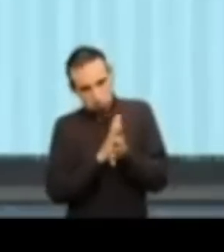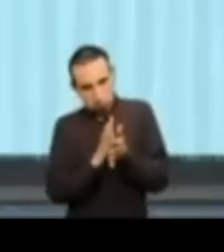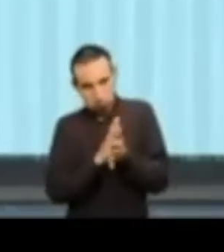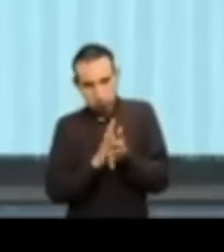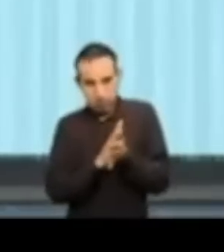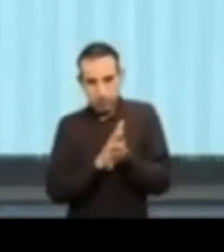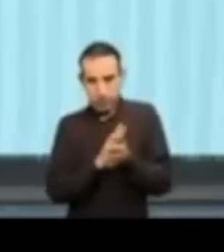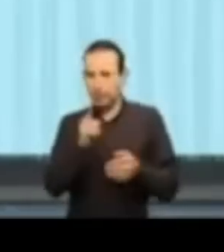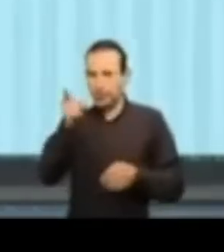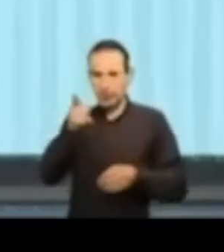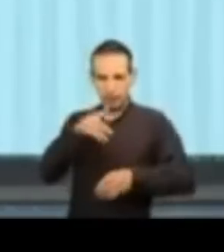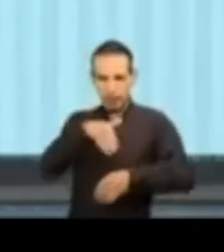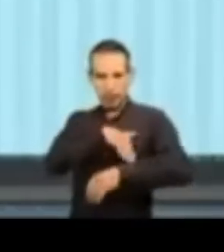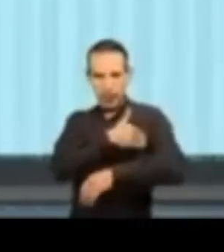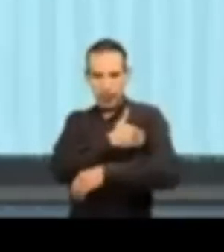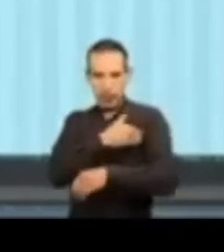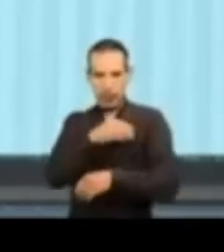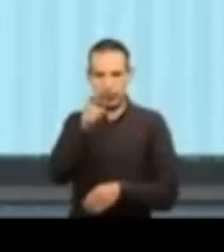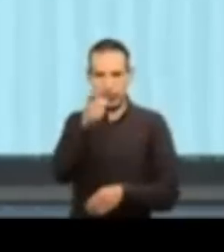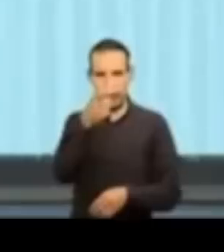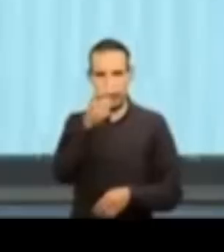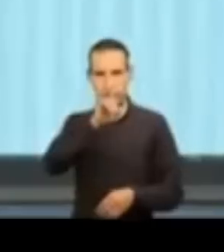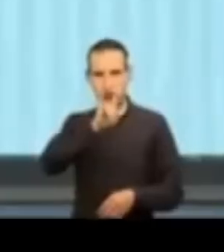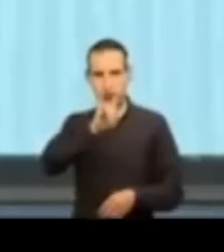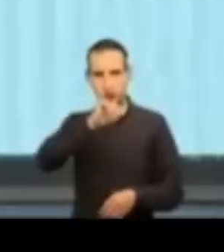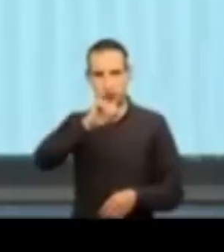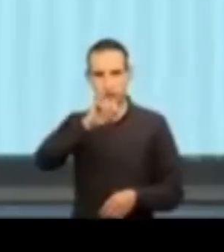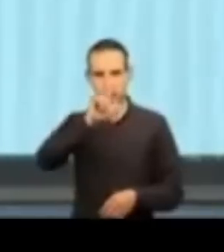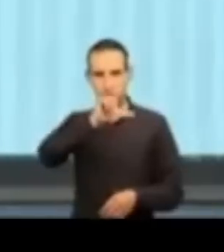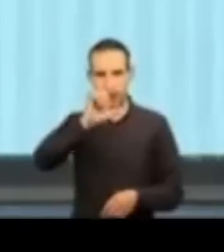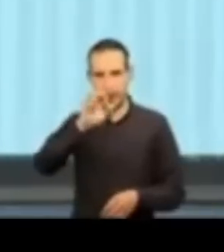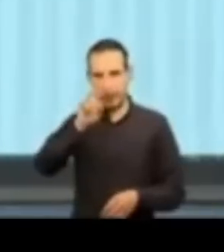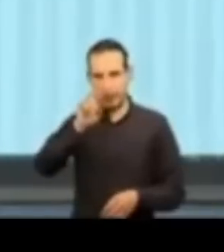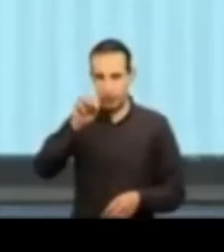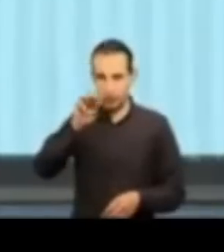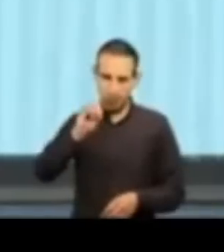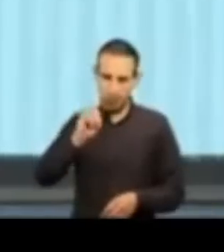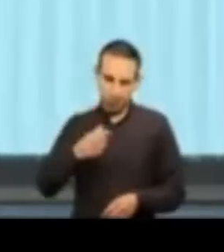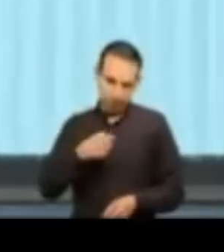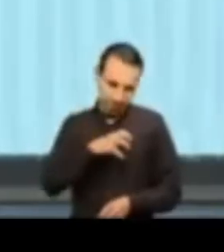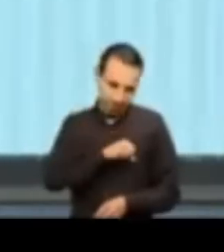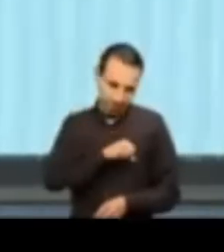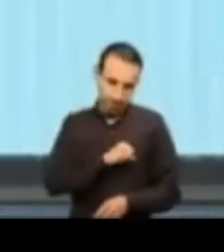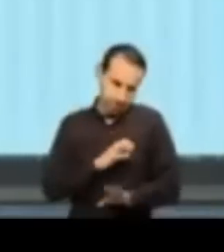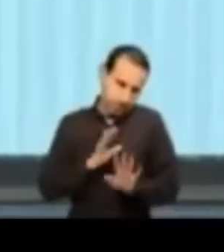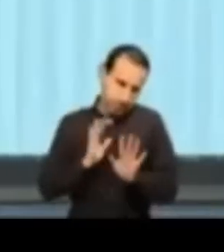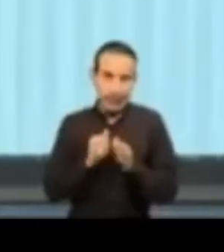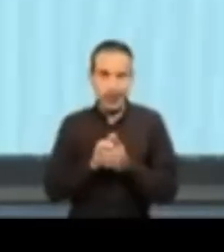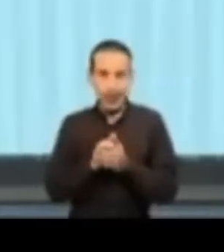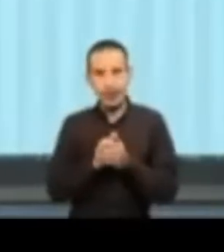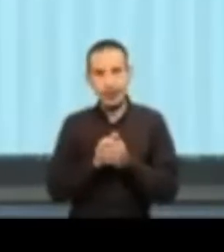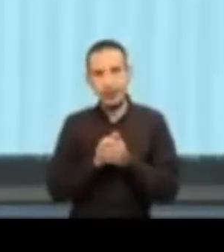No lo oímos. Y como estamos ahí, en un foro de salud, la salud mental es importante.